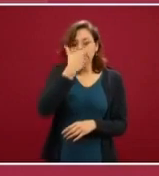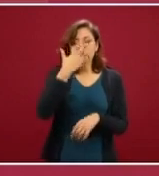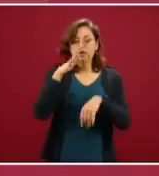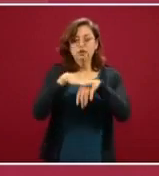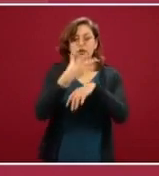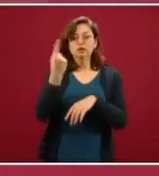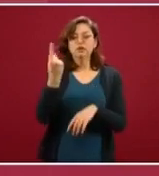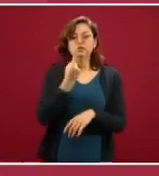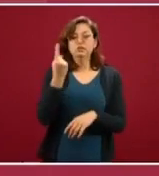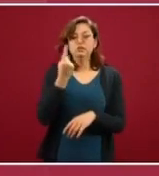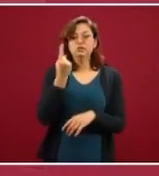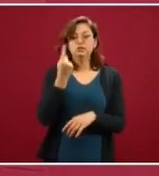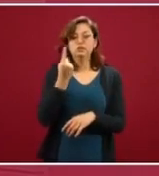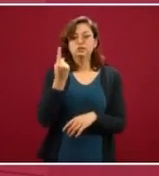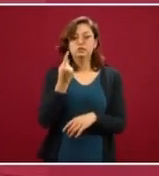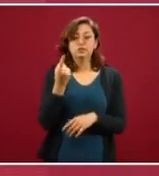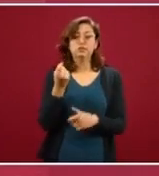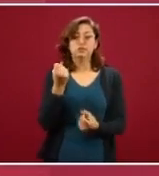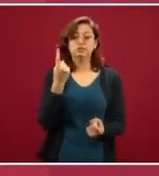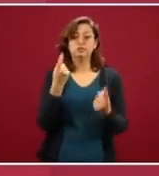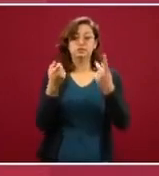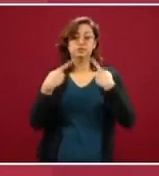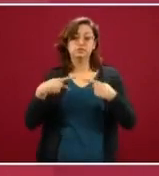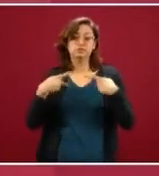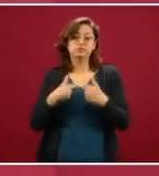porque se han quedado